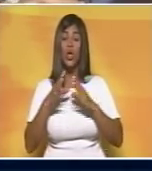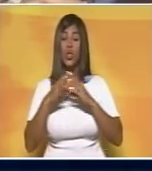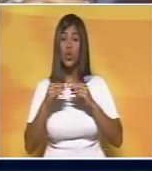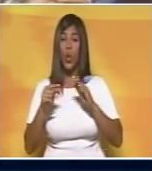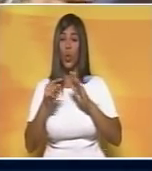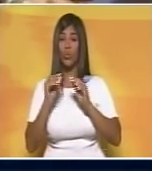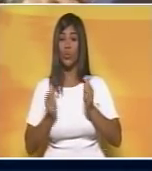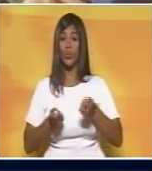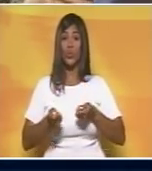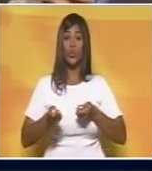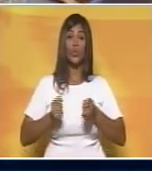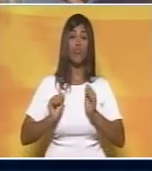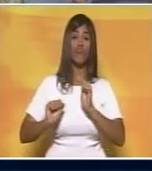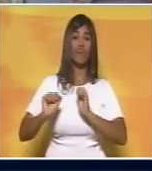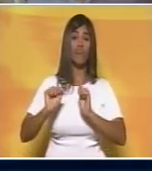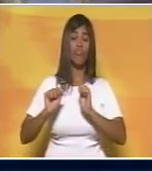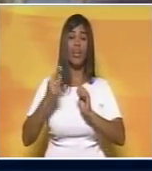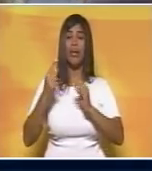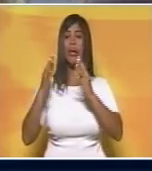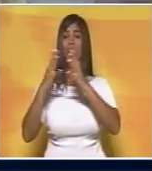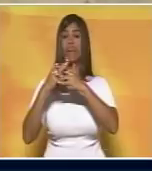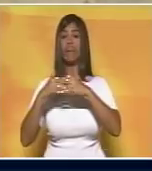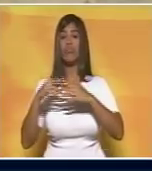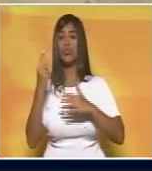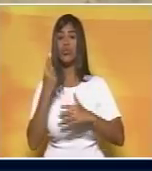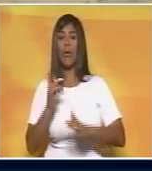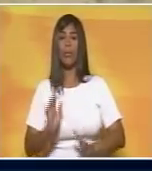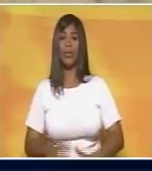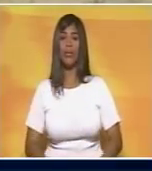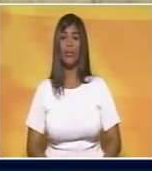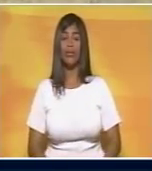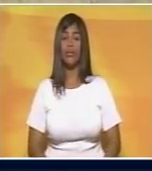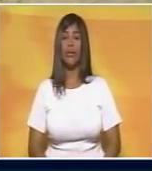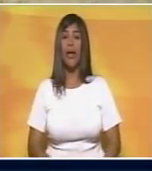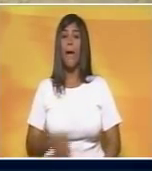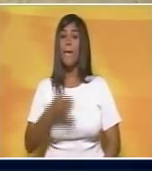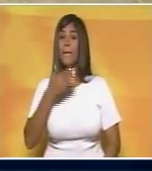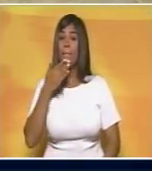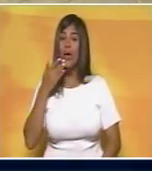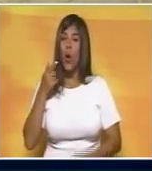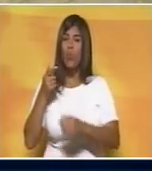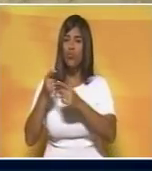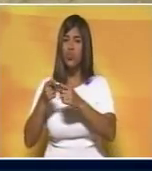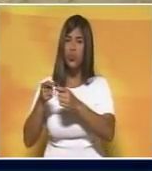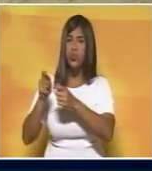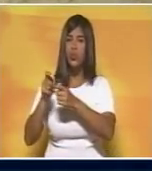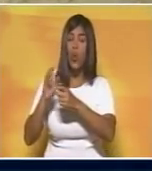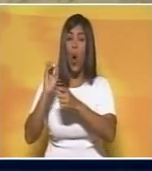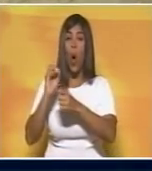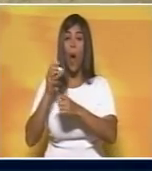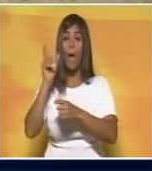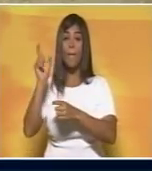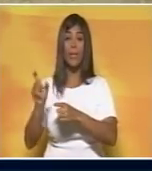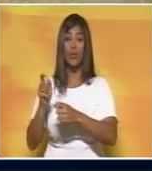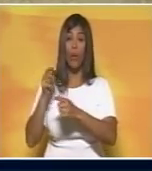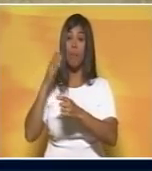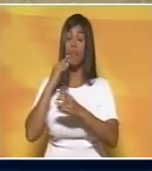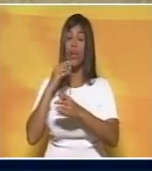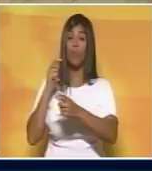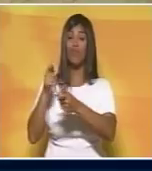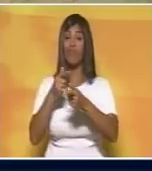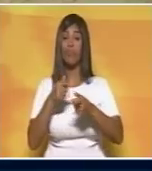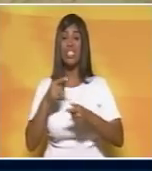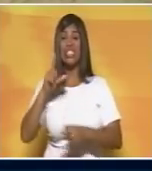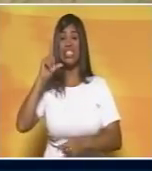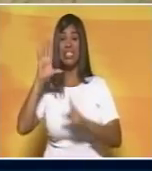las precauciones y que la mina simplemente se dio. Puede ser el mejor perforo o el mejor minero, puede llevar